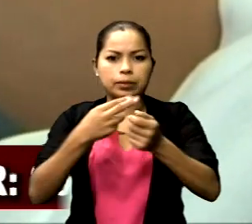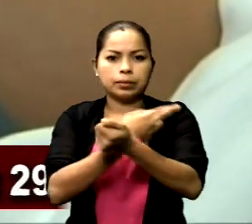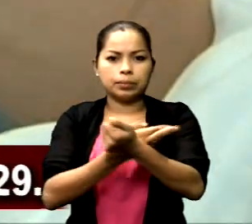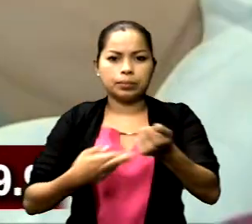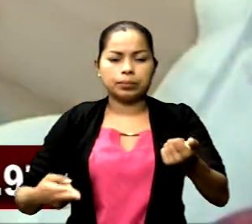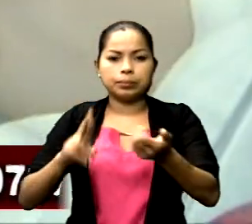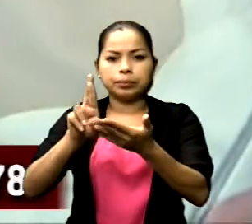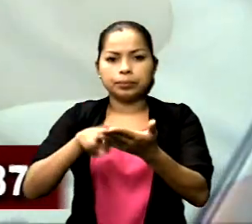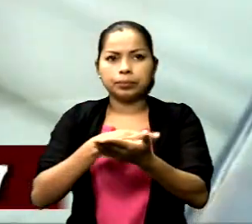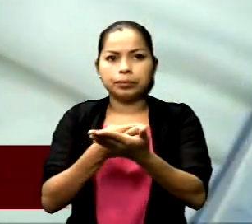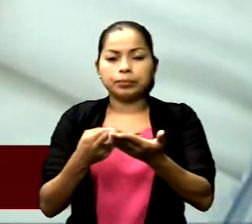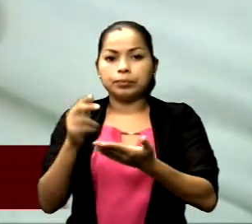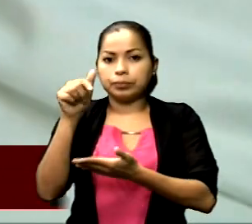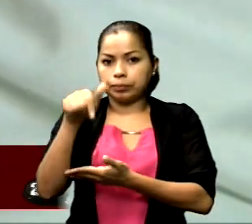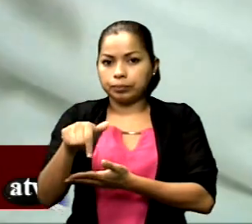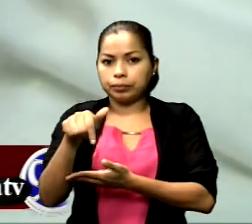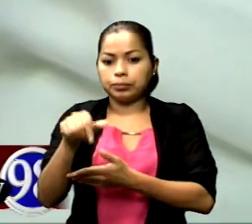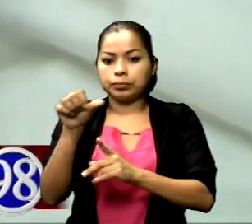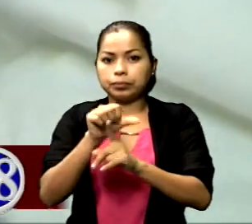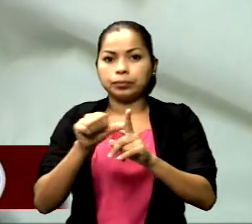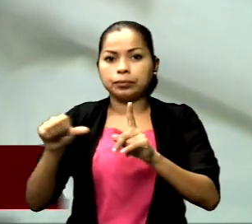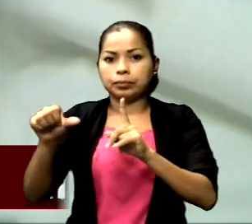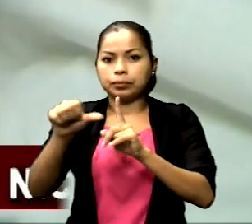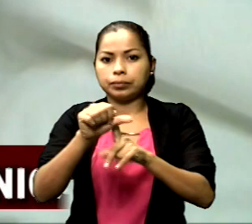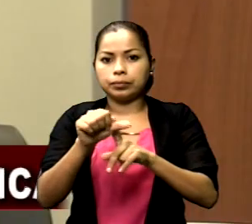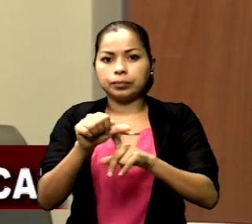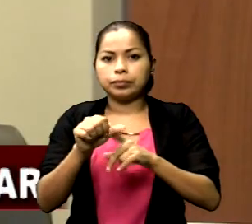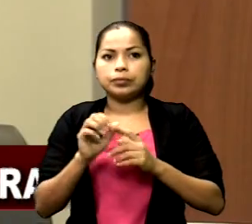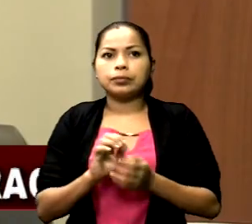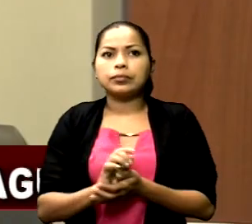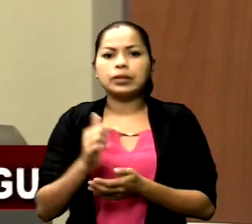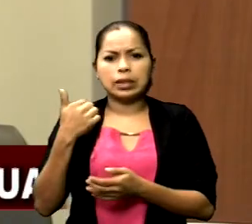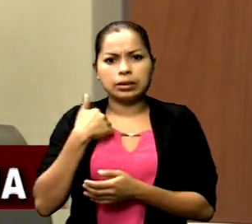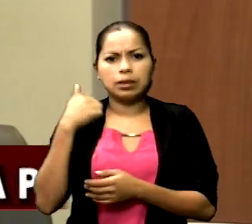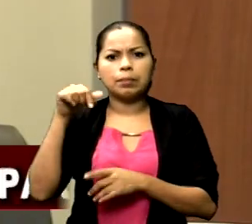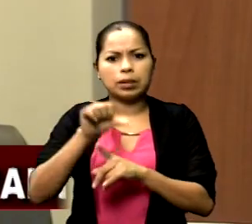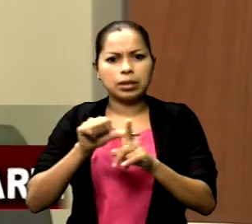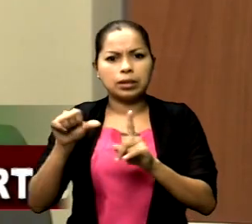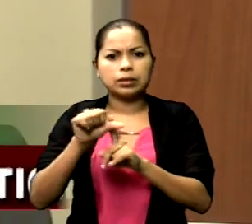sangre. Aquí en la asamblea misma hay jornadas